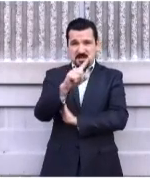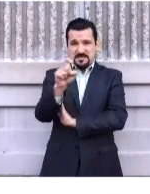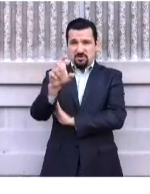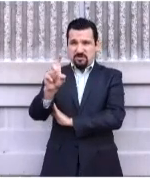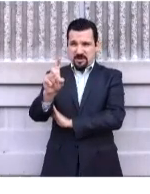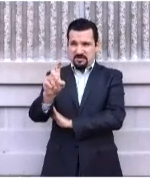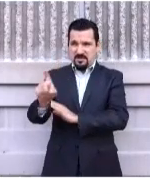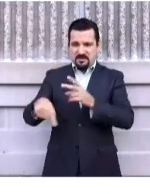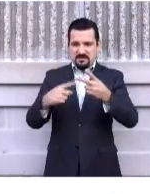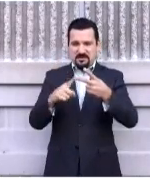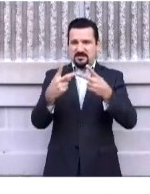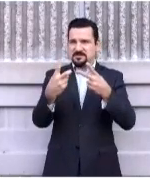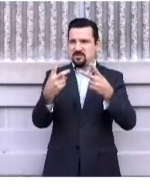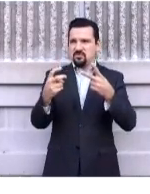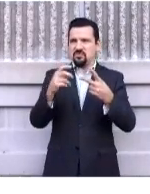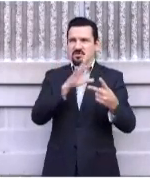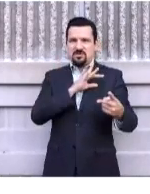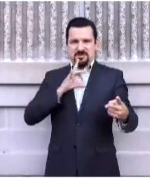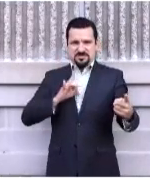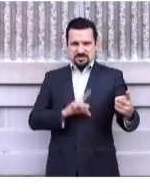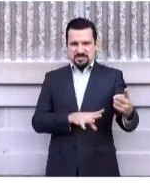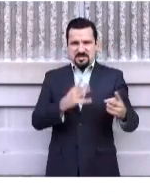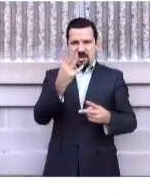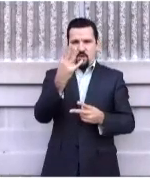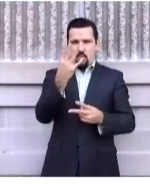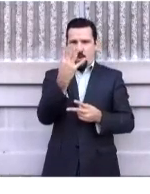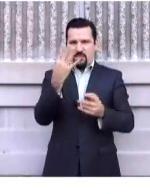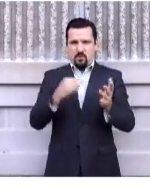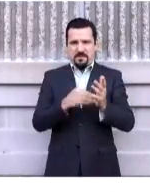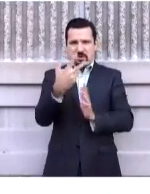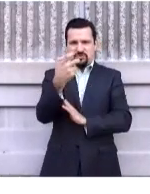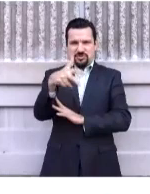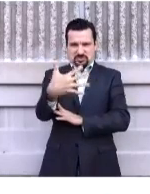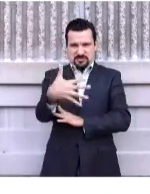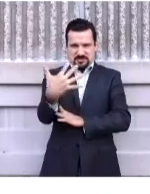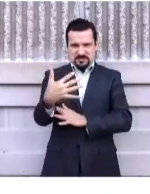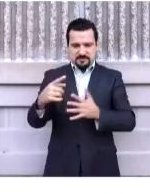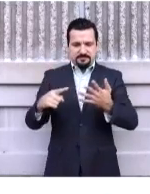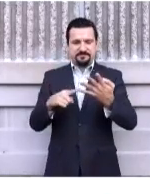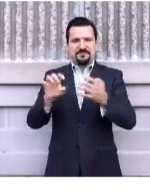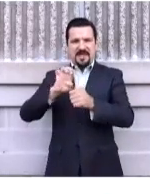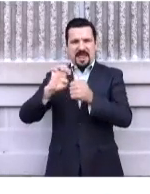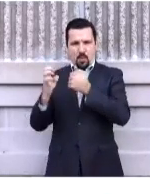11.130, le siguen Chile con 4.815, Ecuador